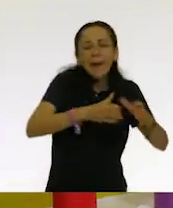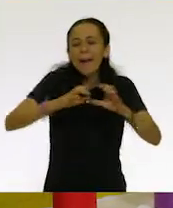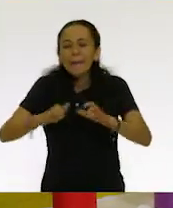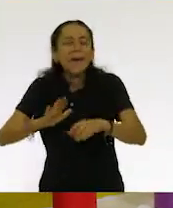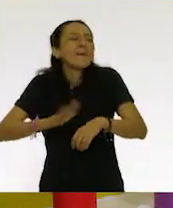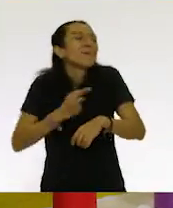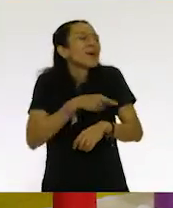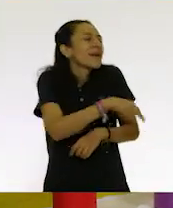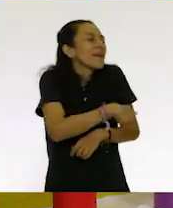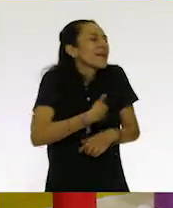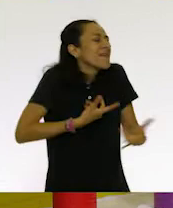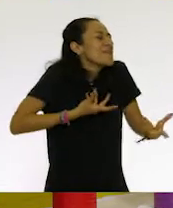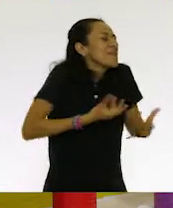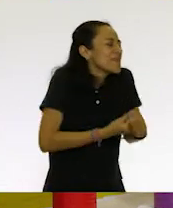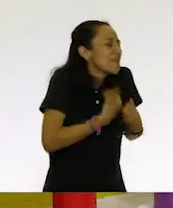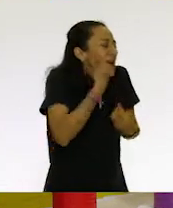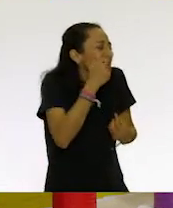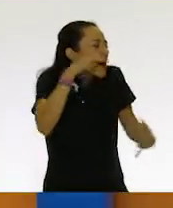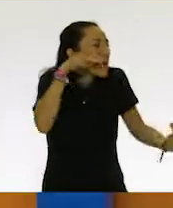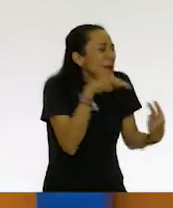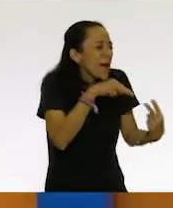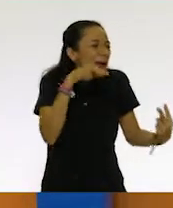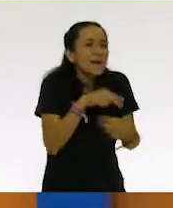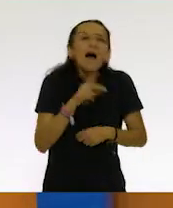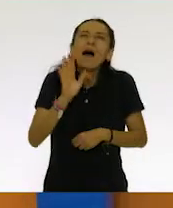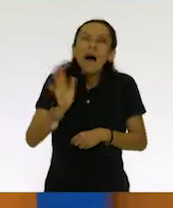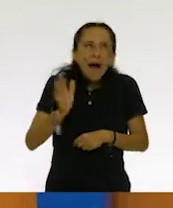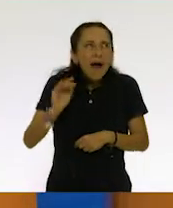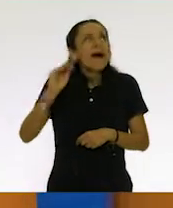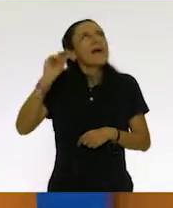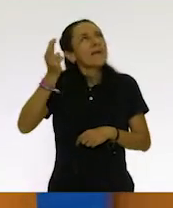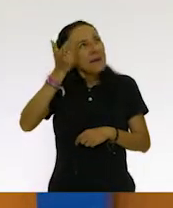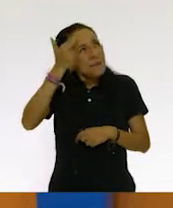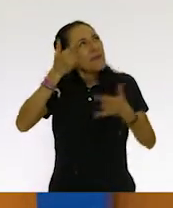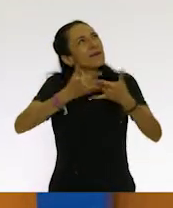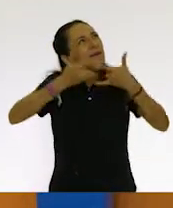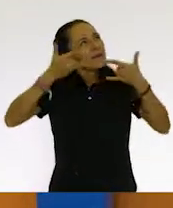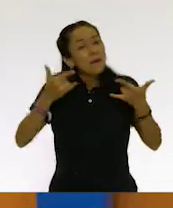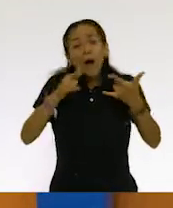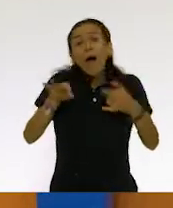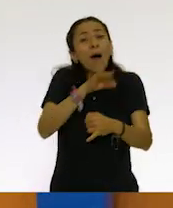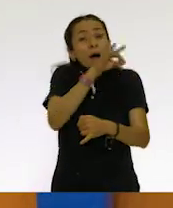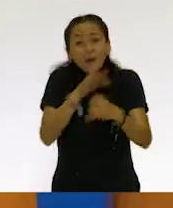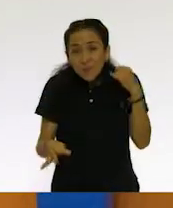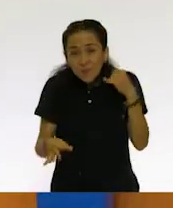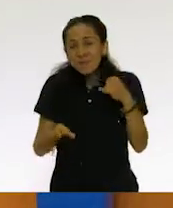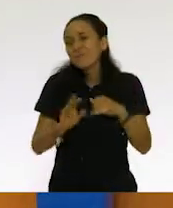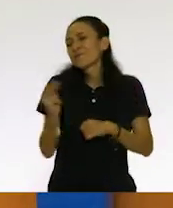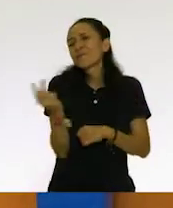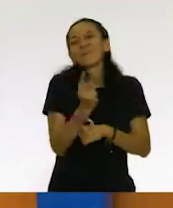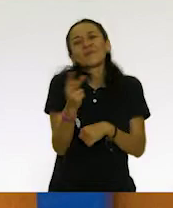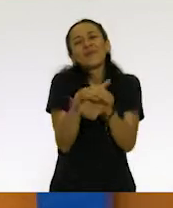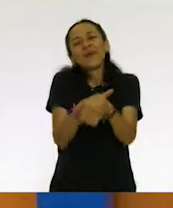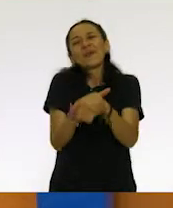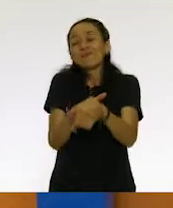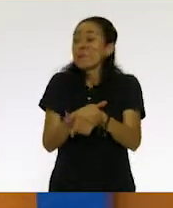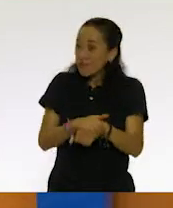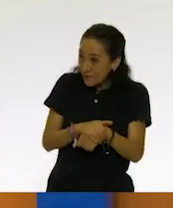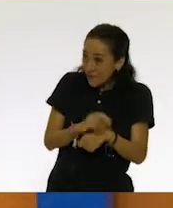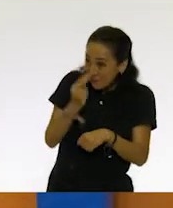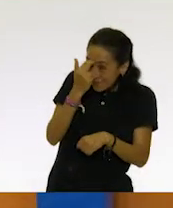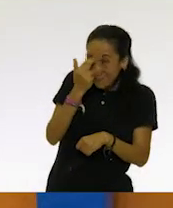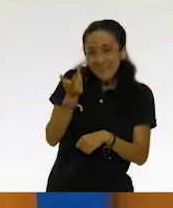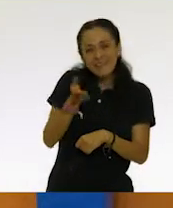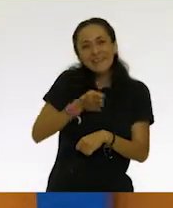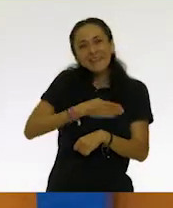que finalmente se hicieron amigos. Sí, qué bien que lo recuerdas. ¿Y qué tal si juntos recordamos los